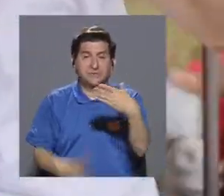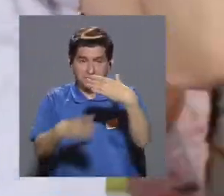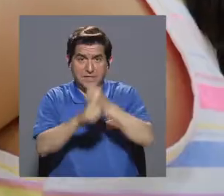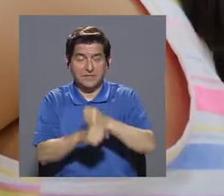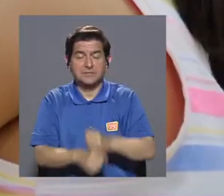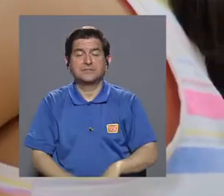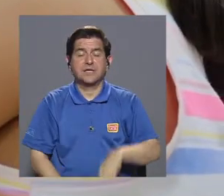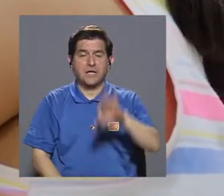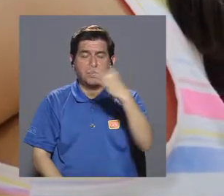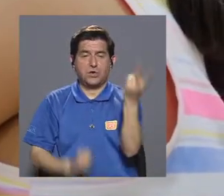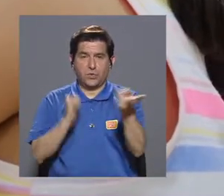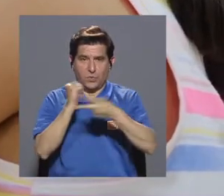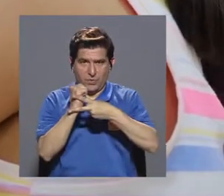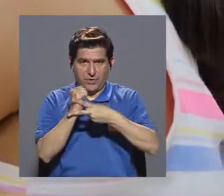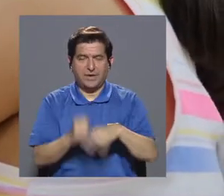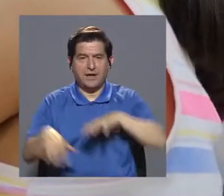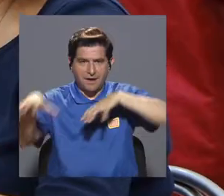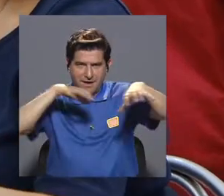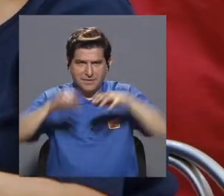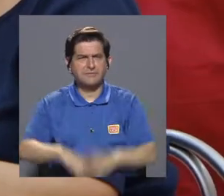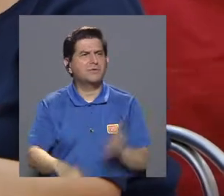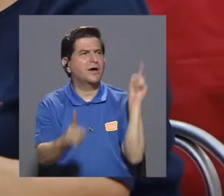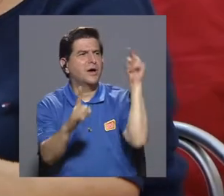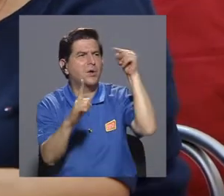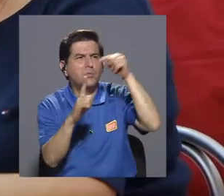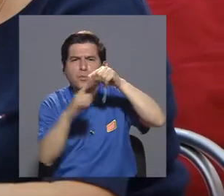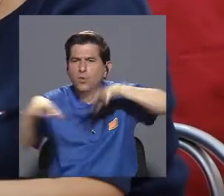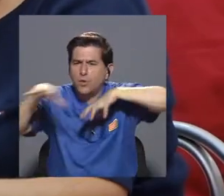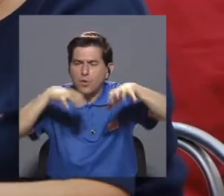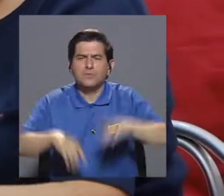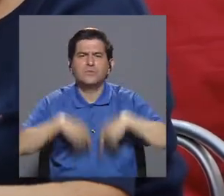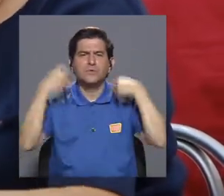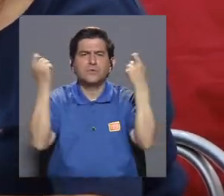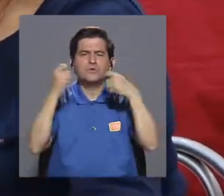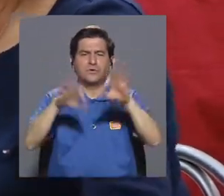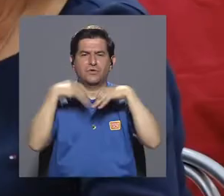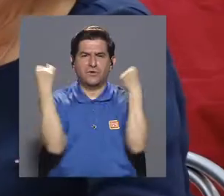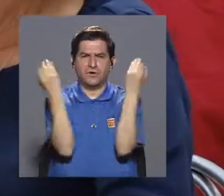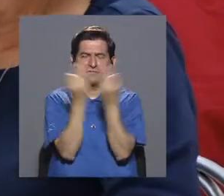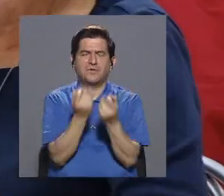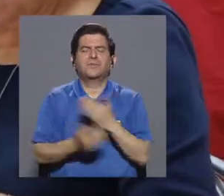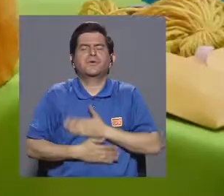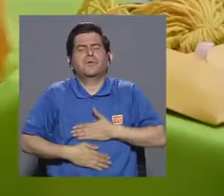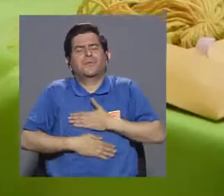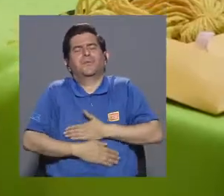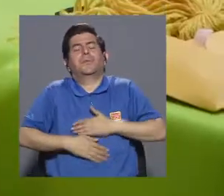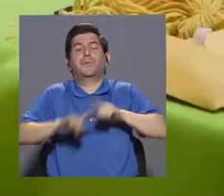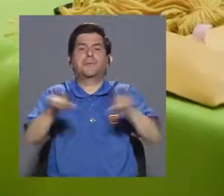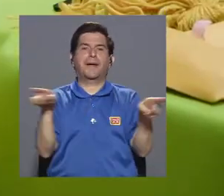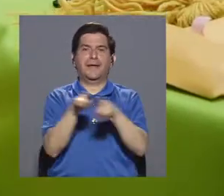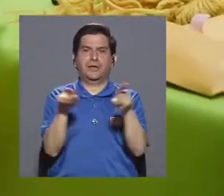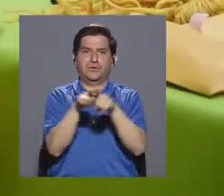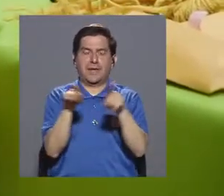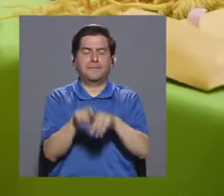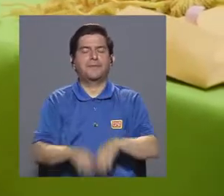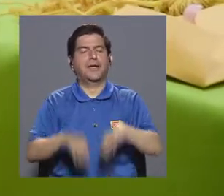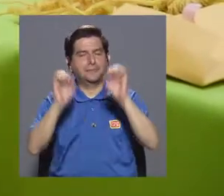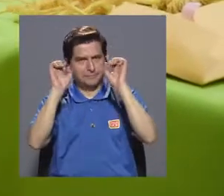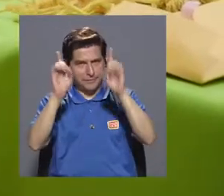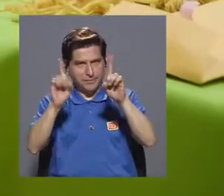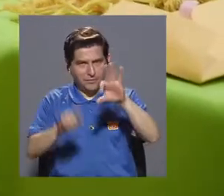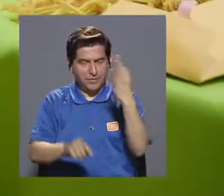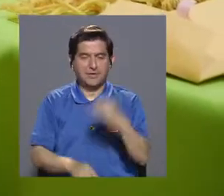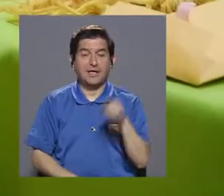se realizó por novena vez la actividad. La finalidad de este evento es celebrar en familia de forma lúdica, pero también de manera